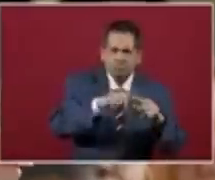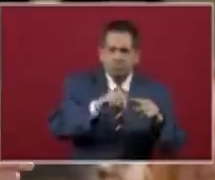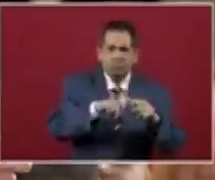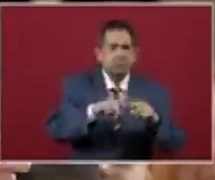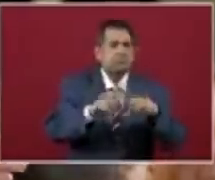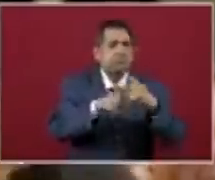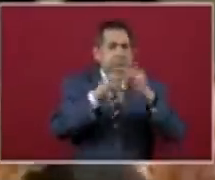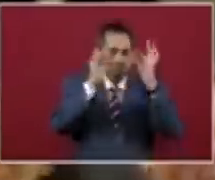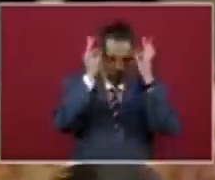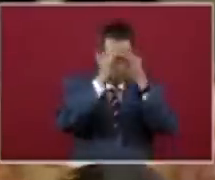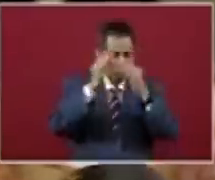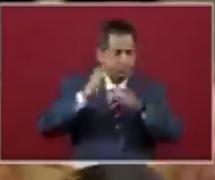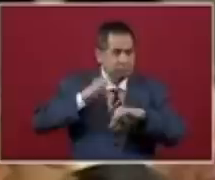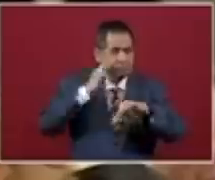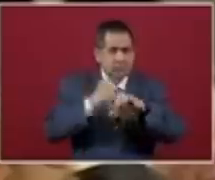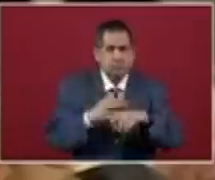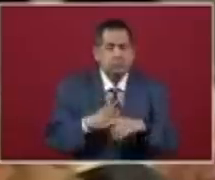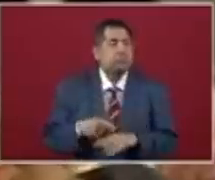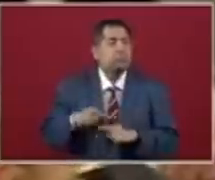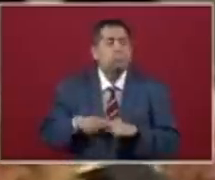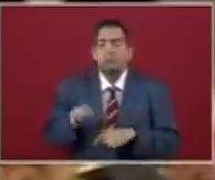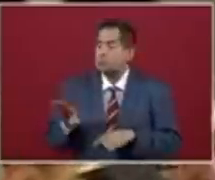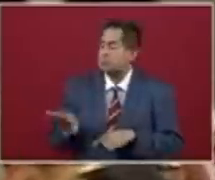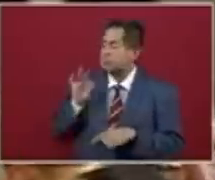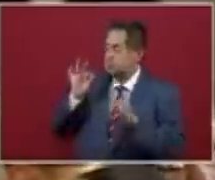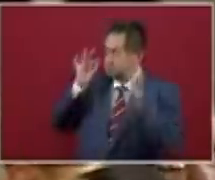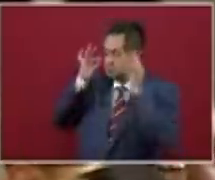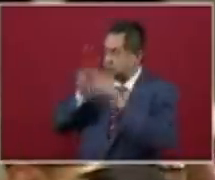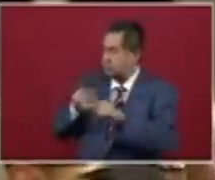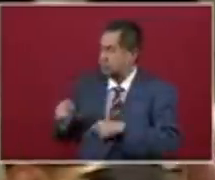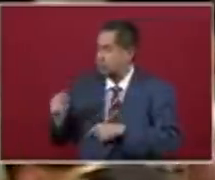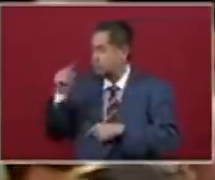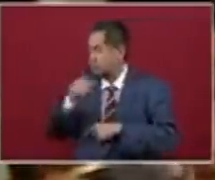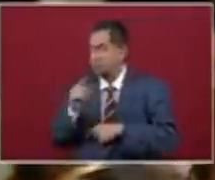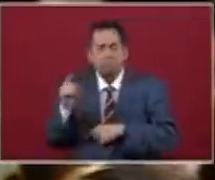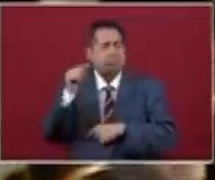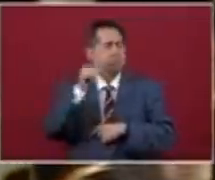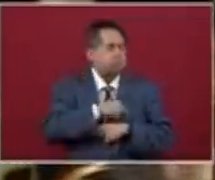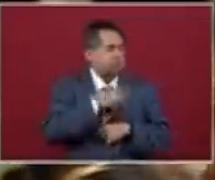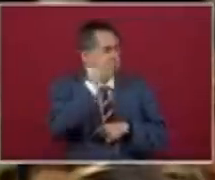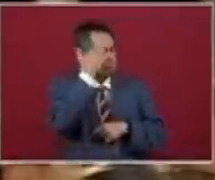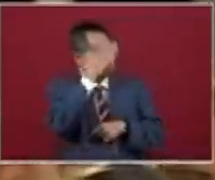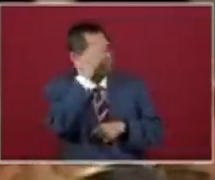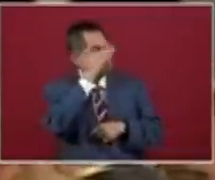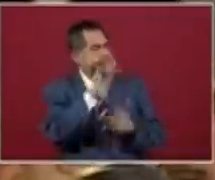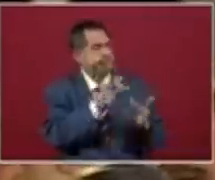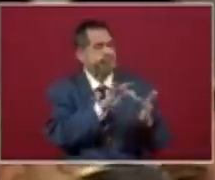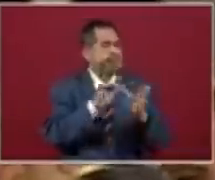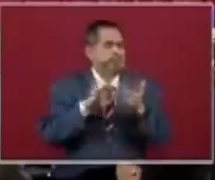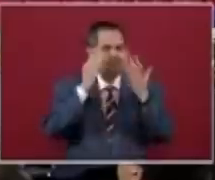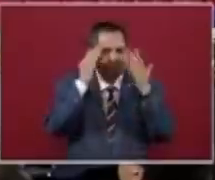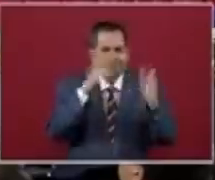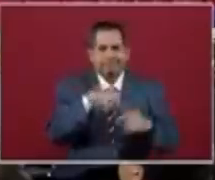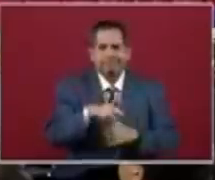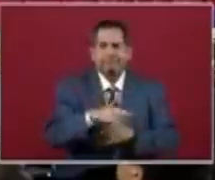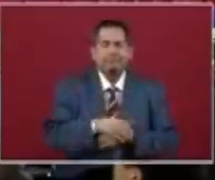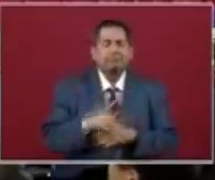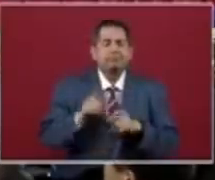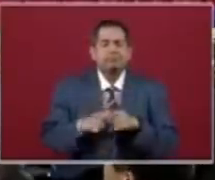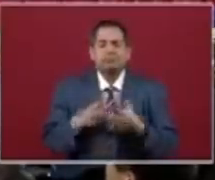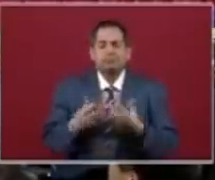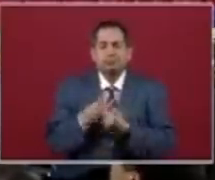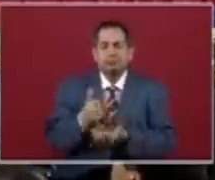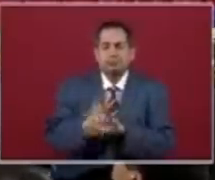cónsules? Porque se nombra cónsules y terminan siendo muchas veces nombramientos